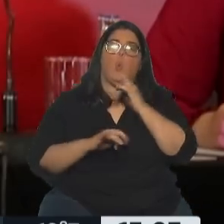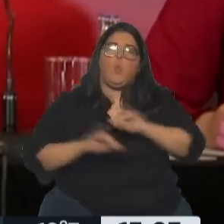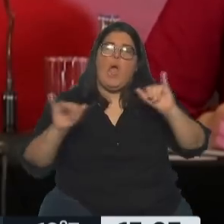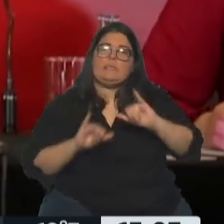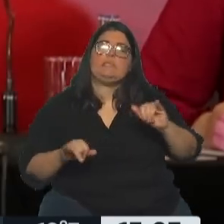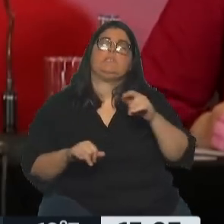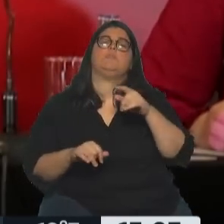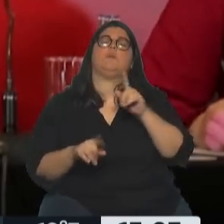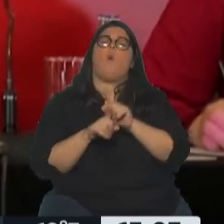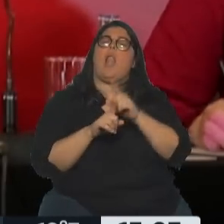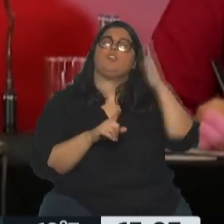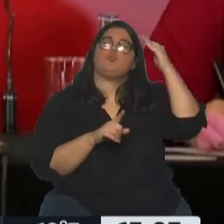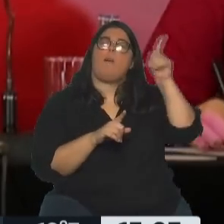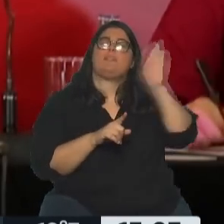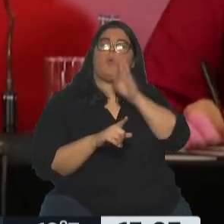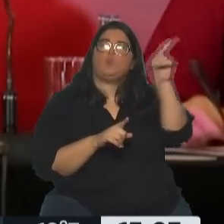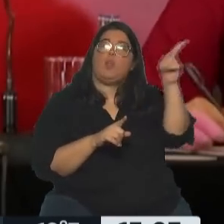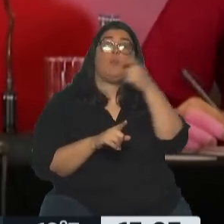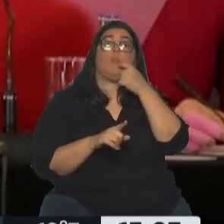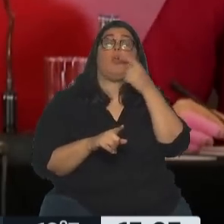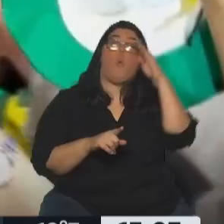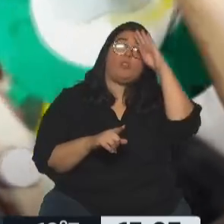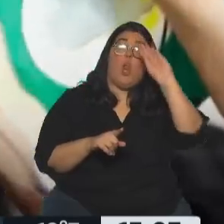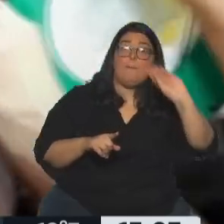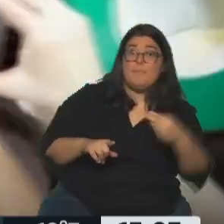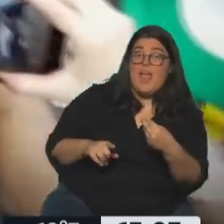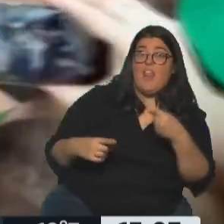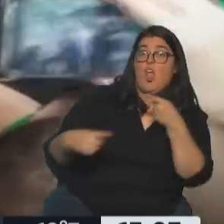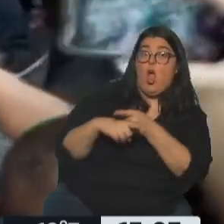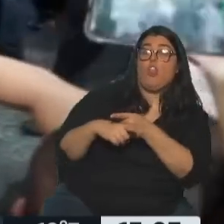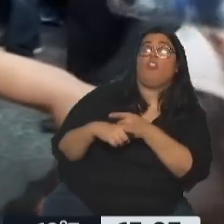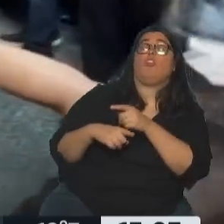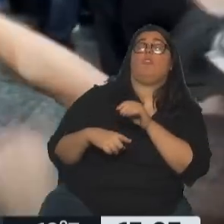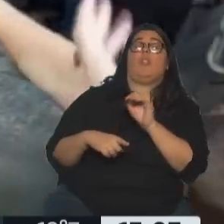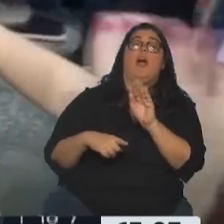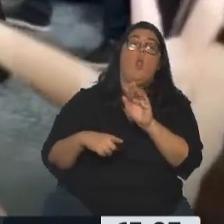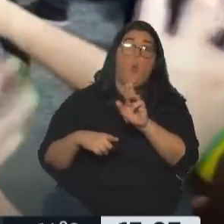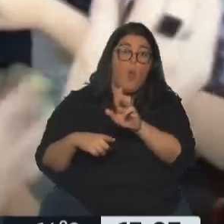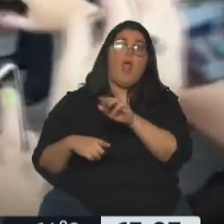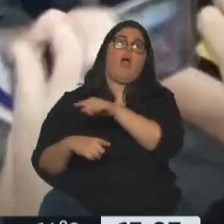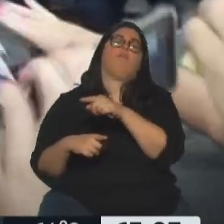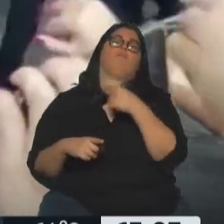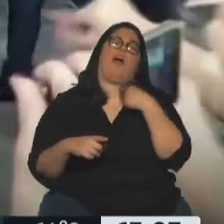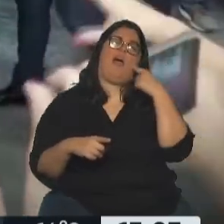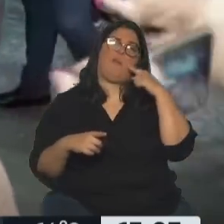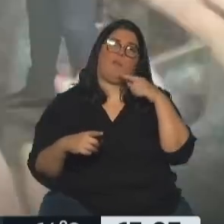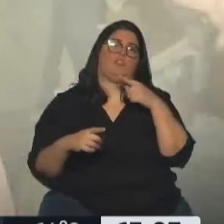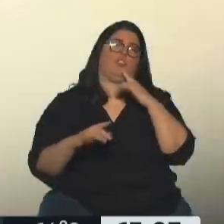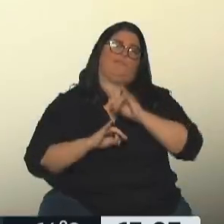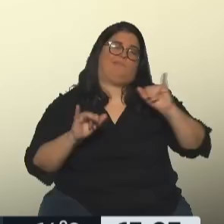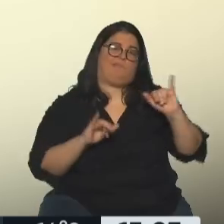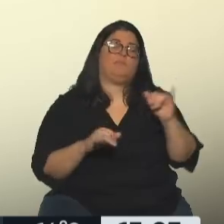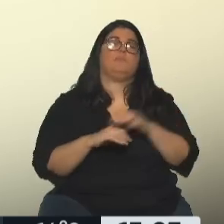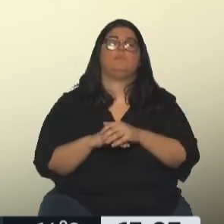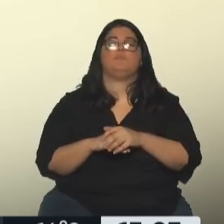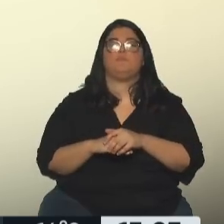cuestionar el resultado si pierde ante Lula. También hay temores de que se intensifique la violencia en los próximos tramos de la campaña, luego